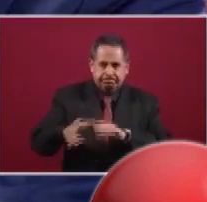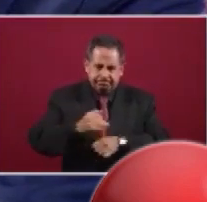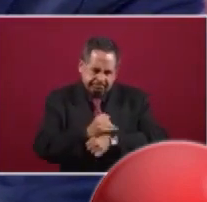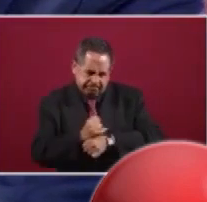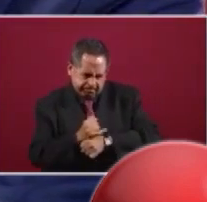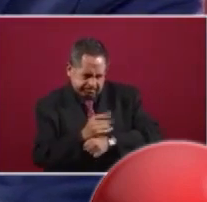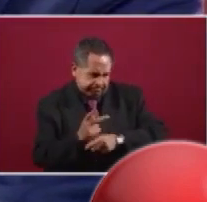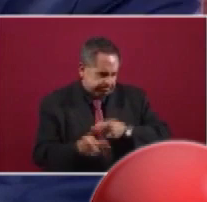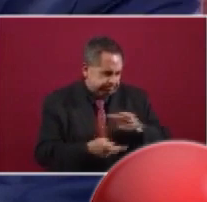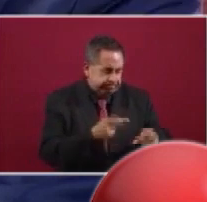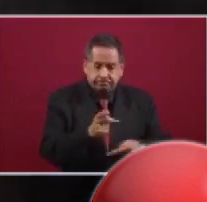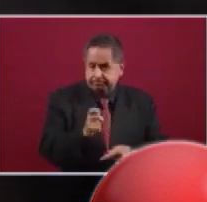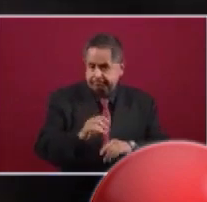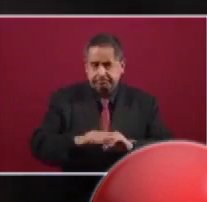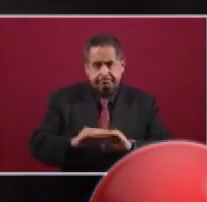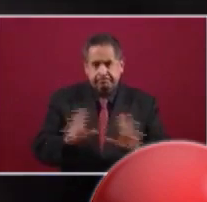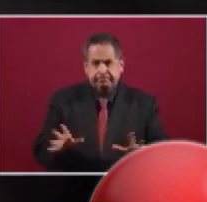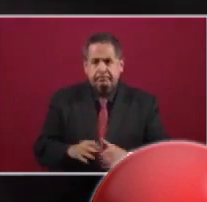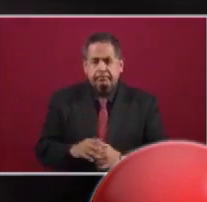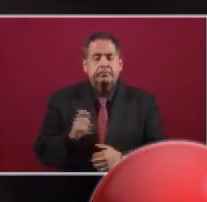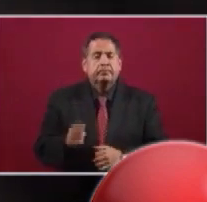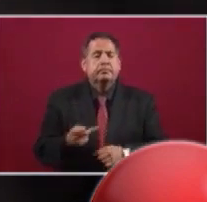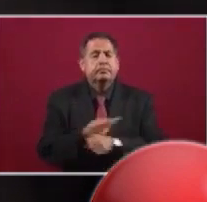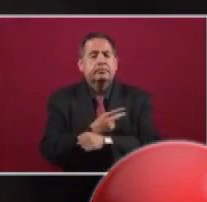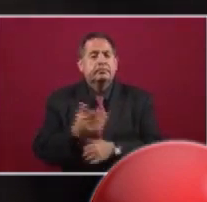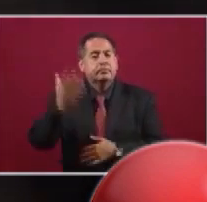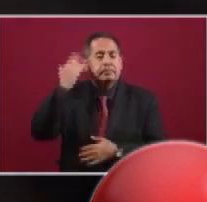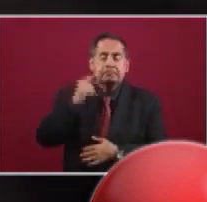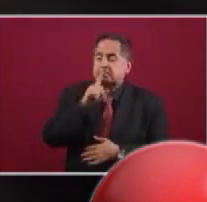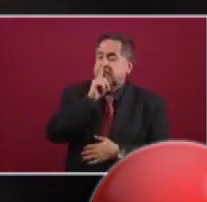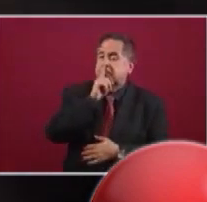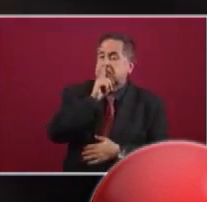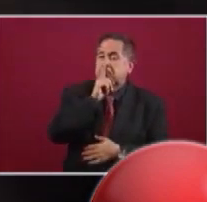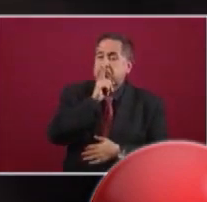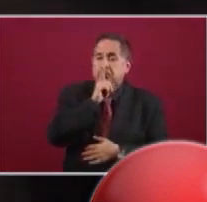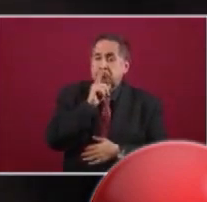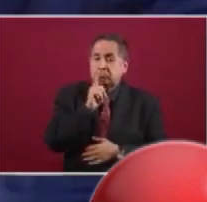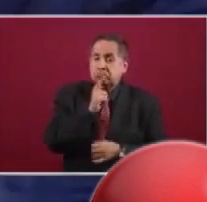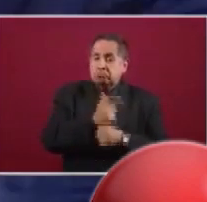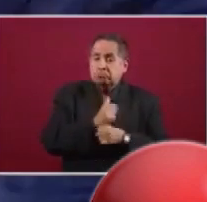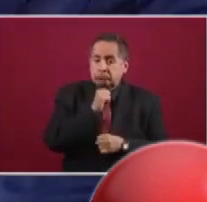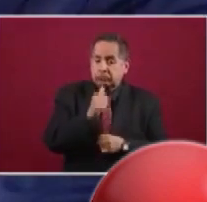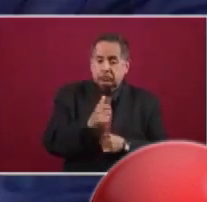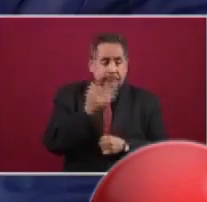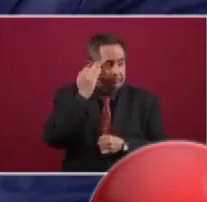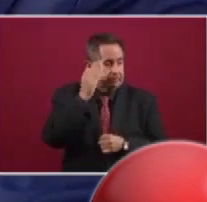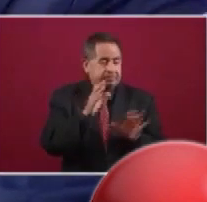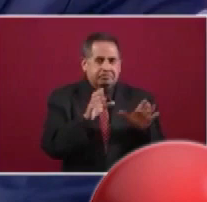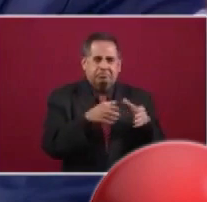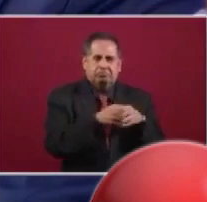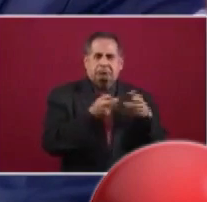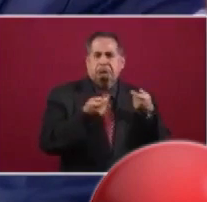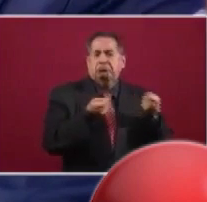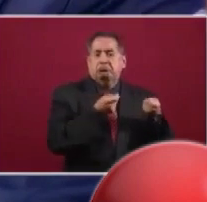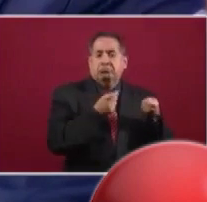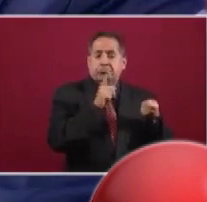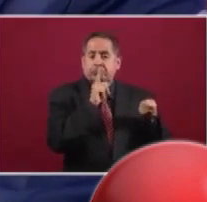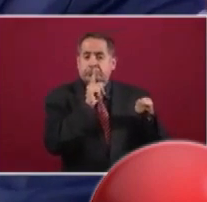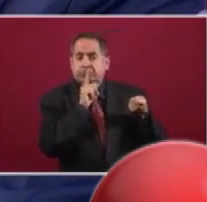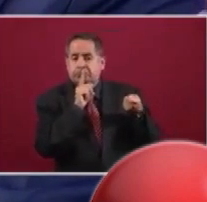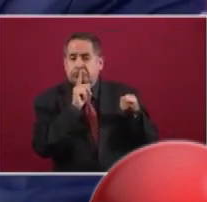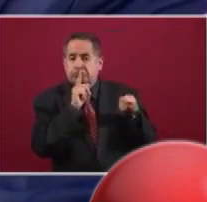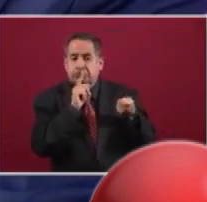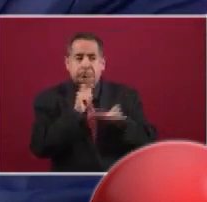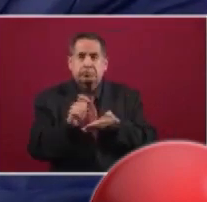investigación, porque pasó de noche el periodo neoliberal,